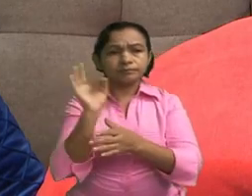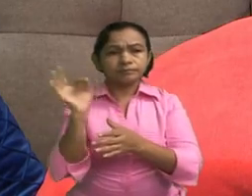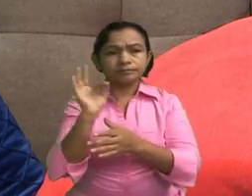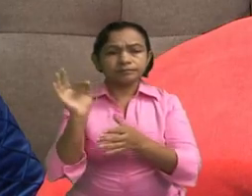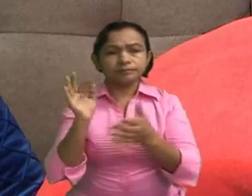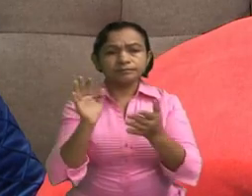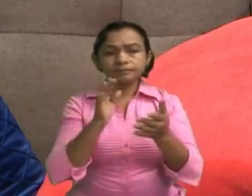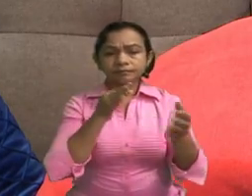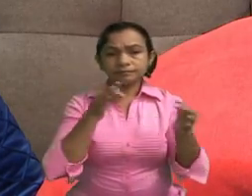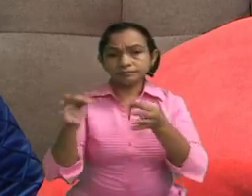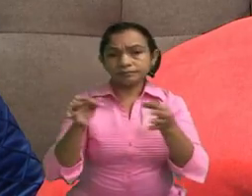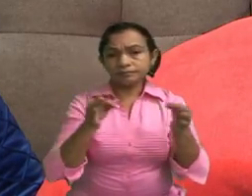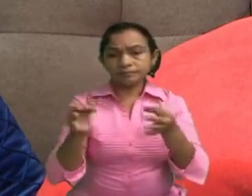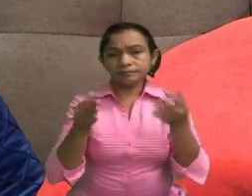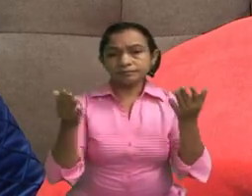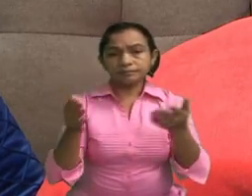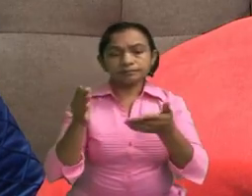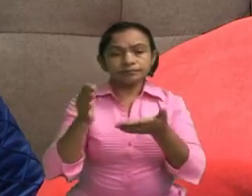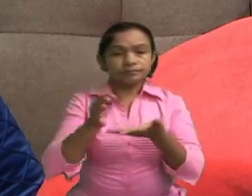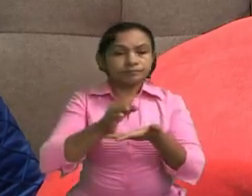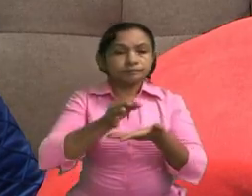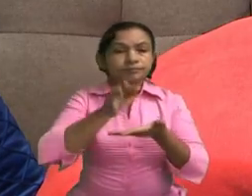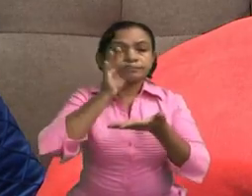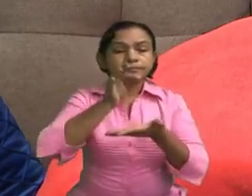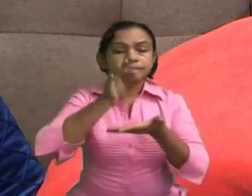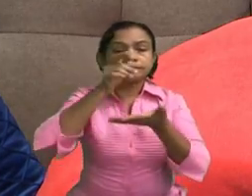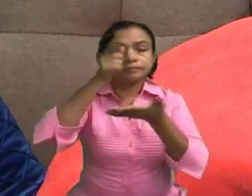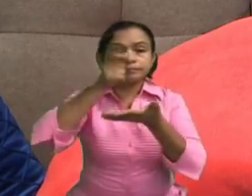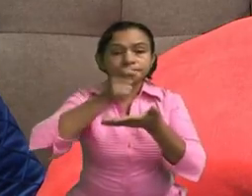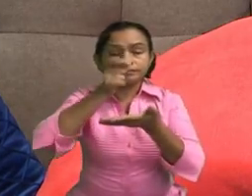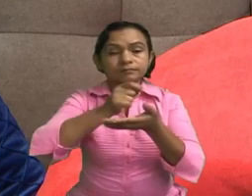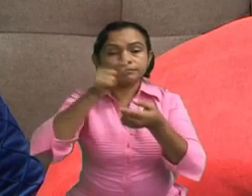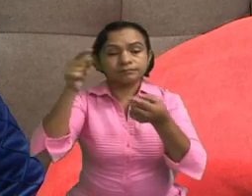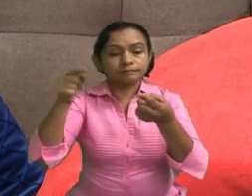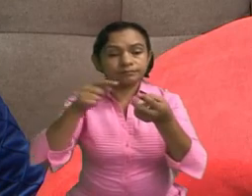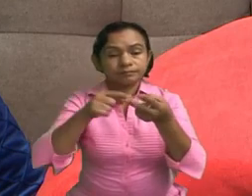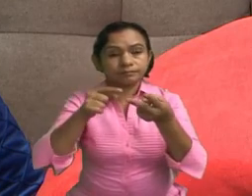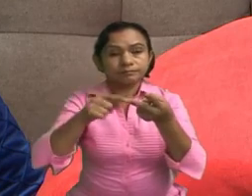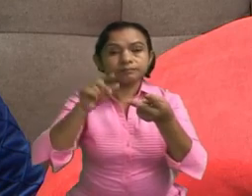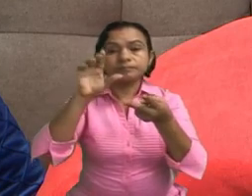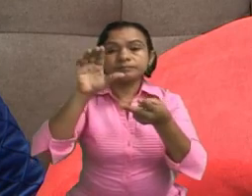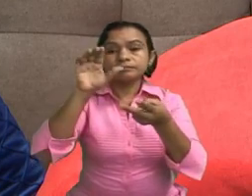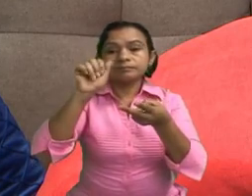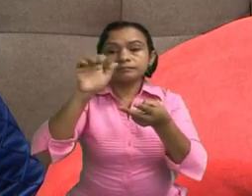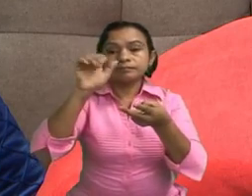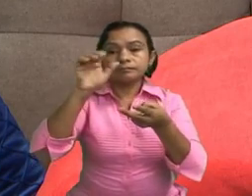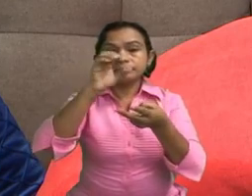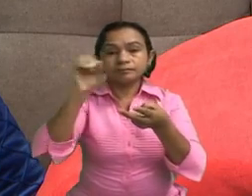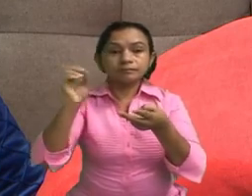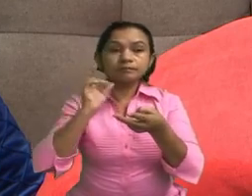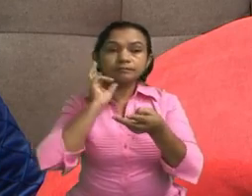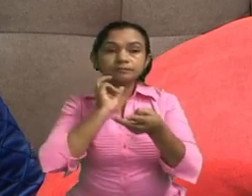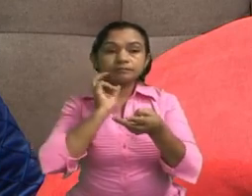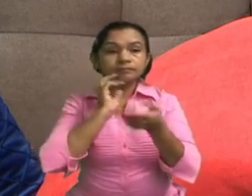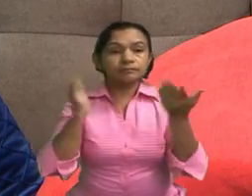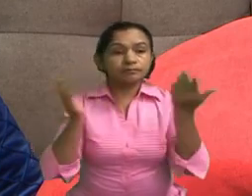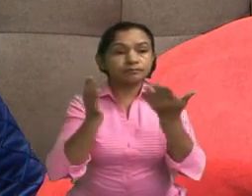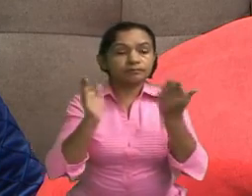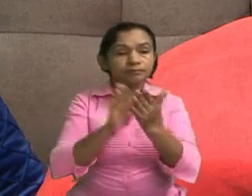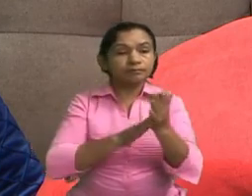te plantean en el caso del café y en el caso del cacao? ¿Cómo es que puede incidir este